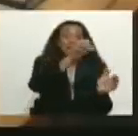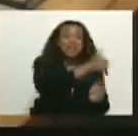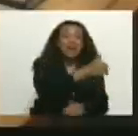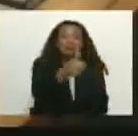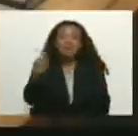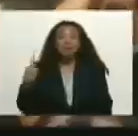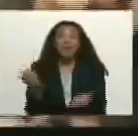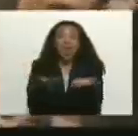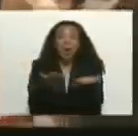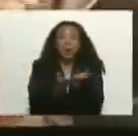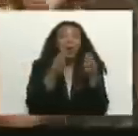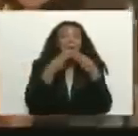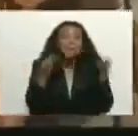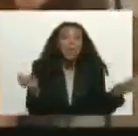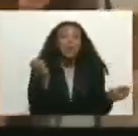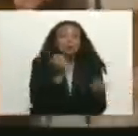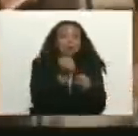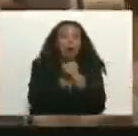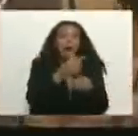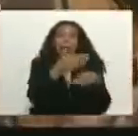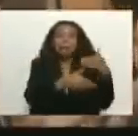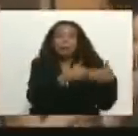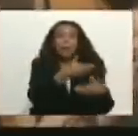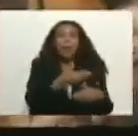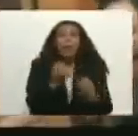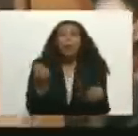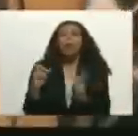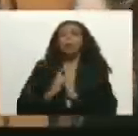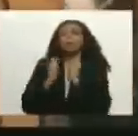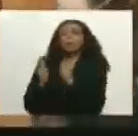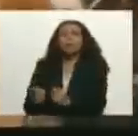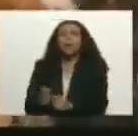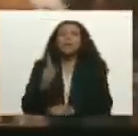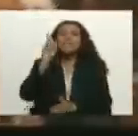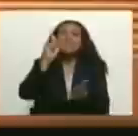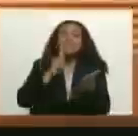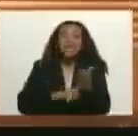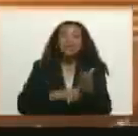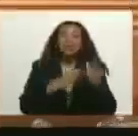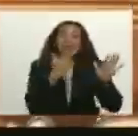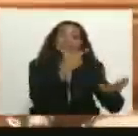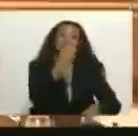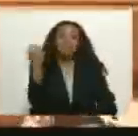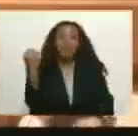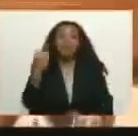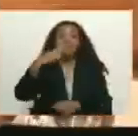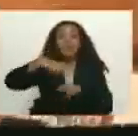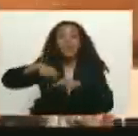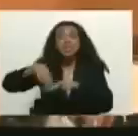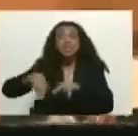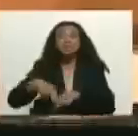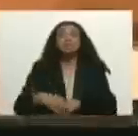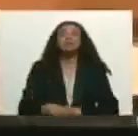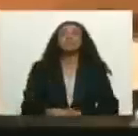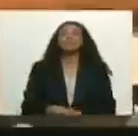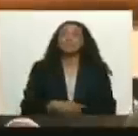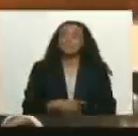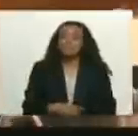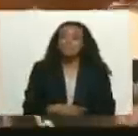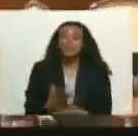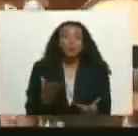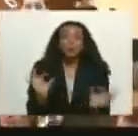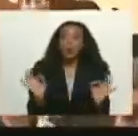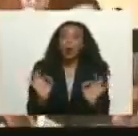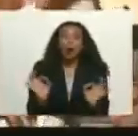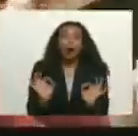dijo Eduardo, trabajando. ¿Cuánto fue la delegación? 170 niños, niñas y jóvenes. 170. Exactamente. De hecho, nunca había